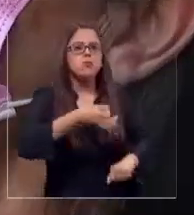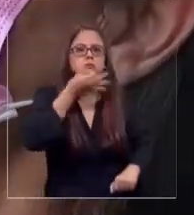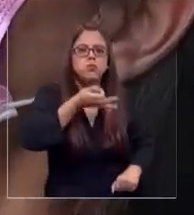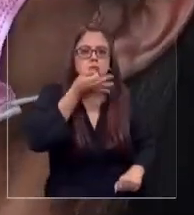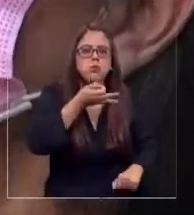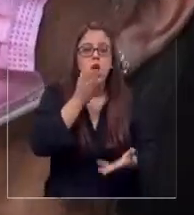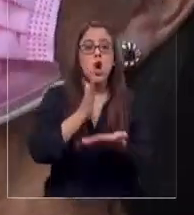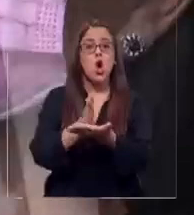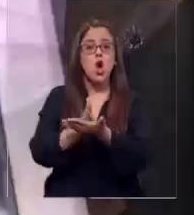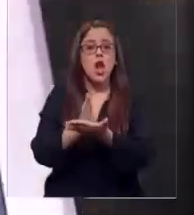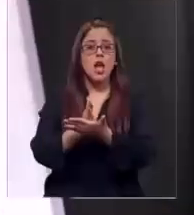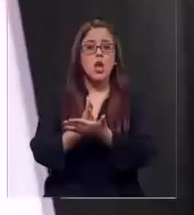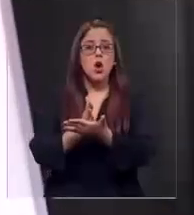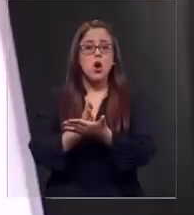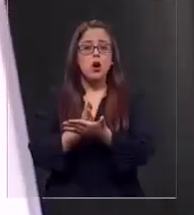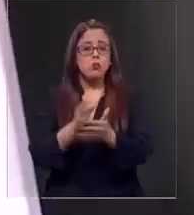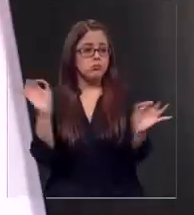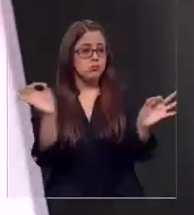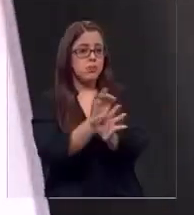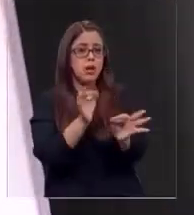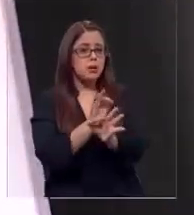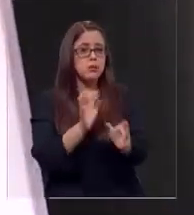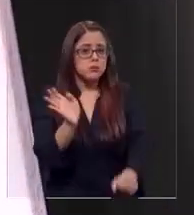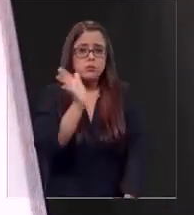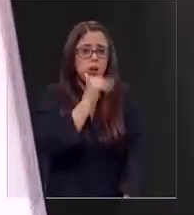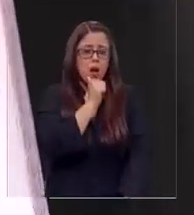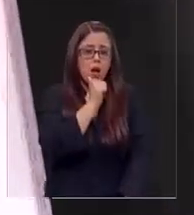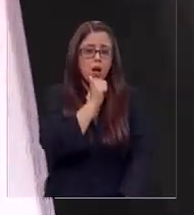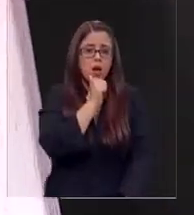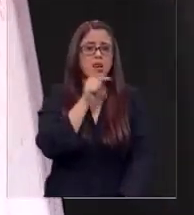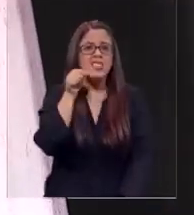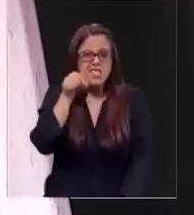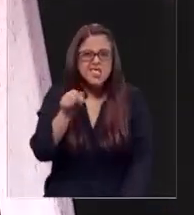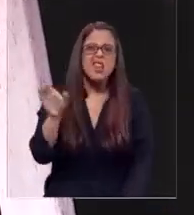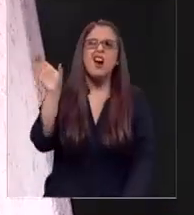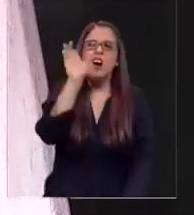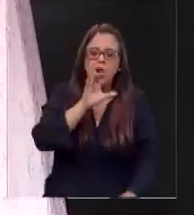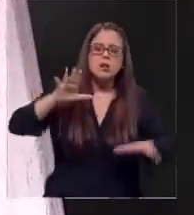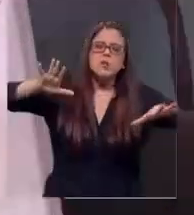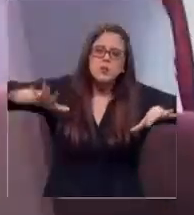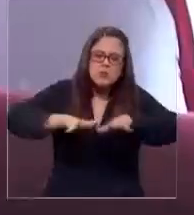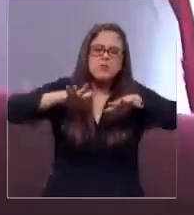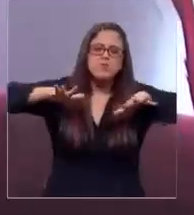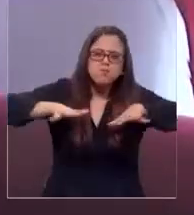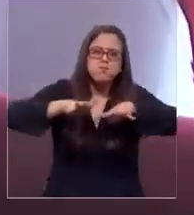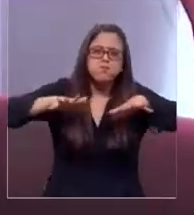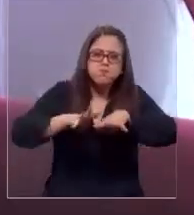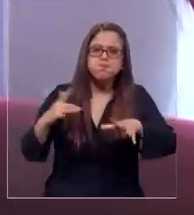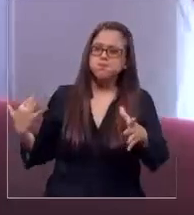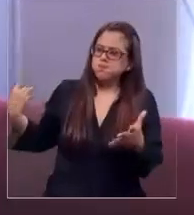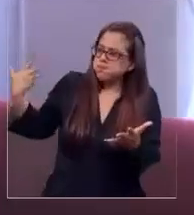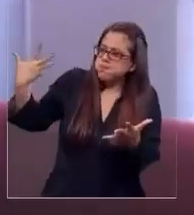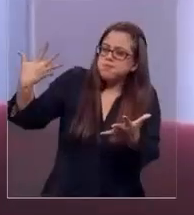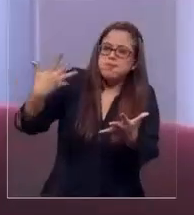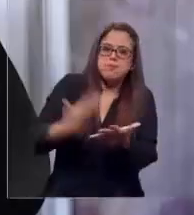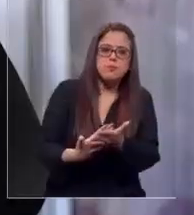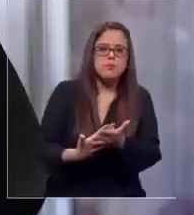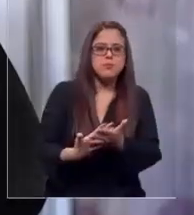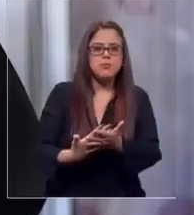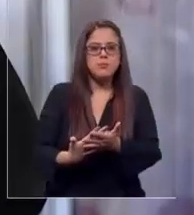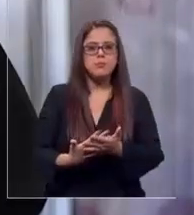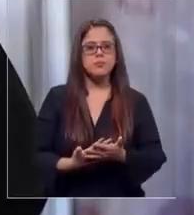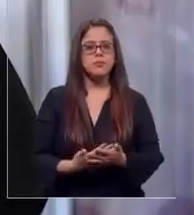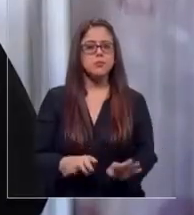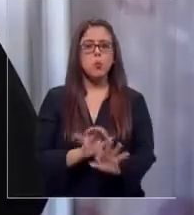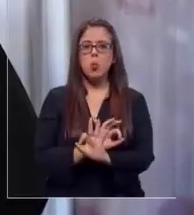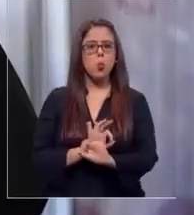El colegio tampoco supo darles una explicación, esa que han buscado incansablemente a lo largo de los años.